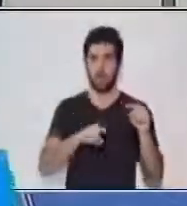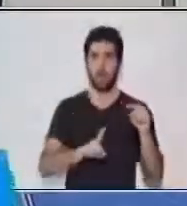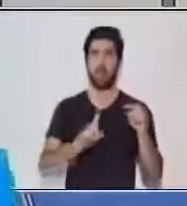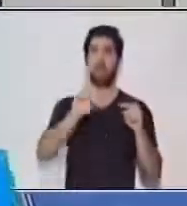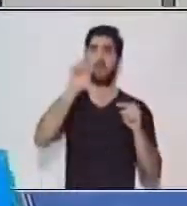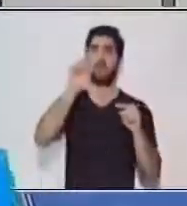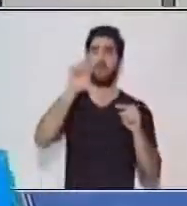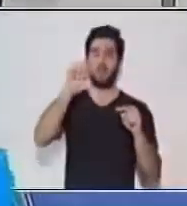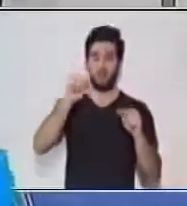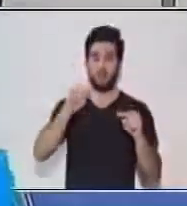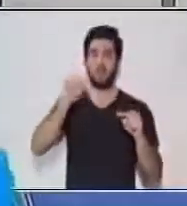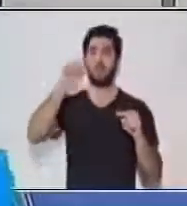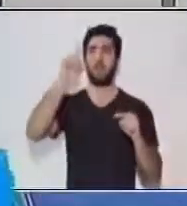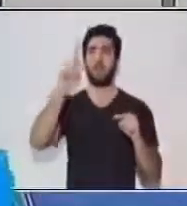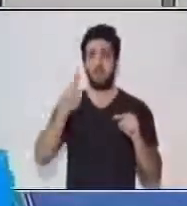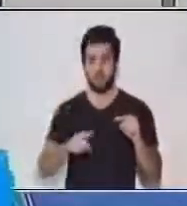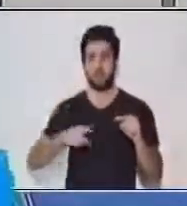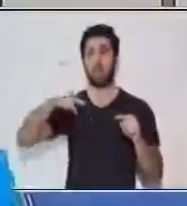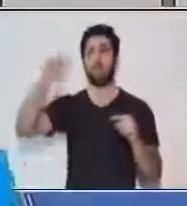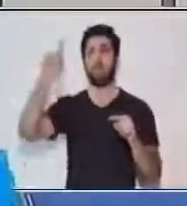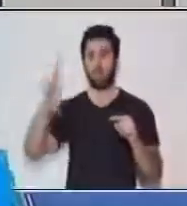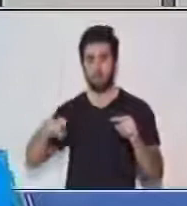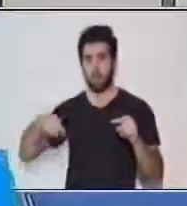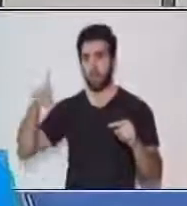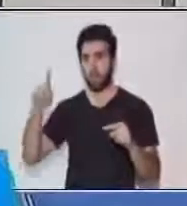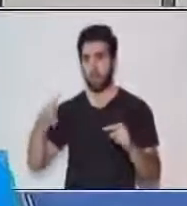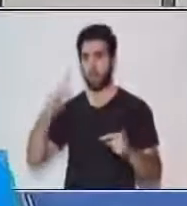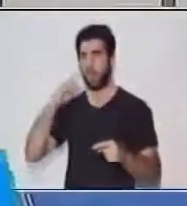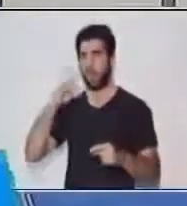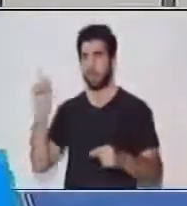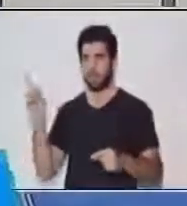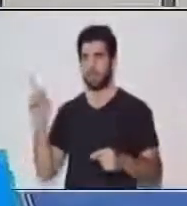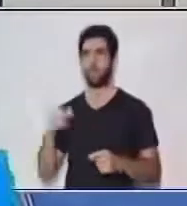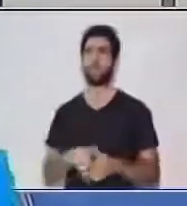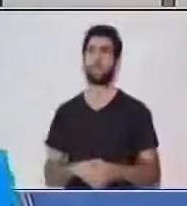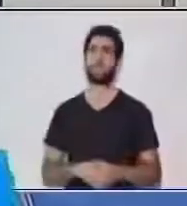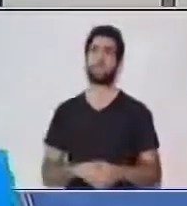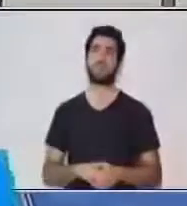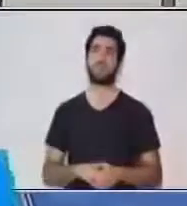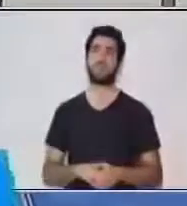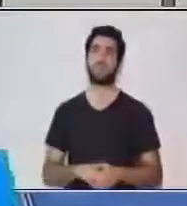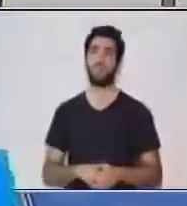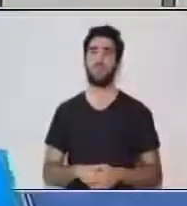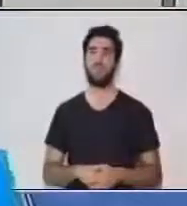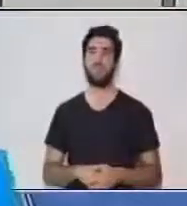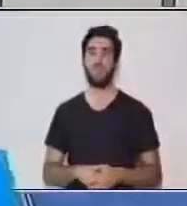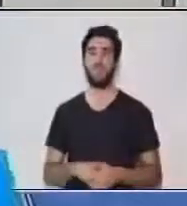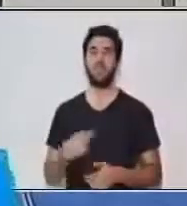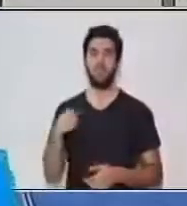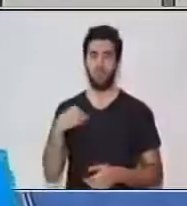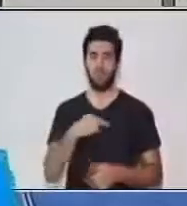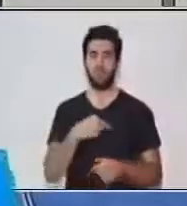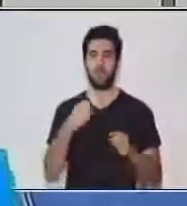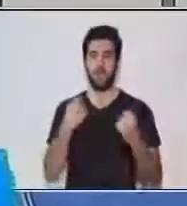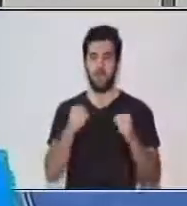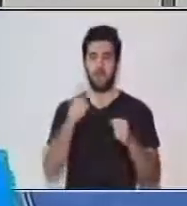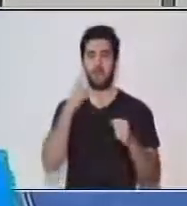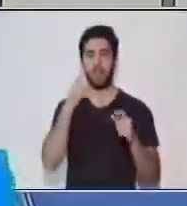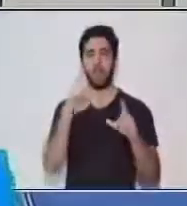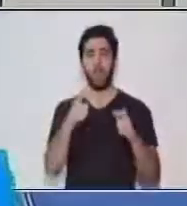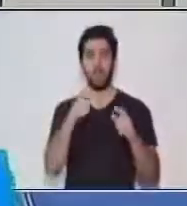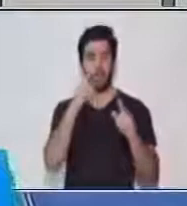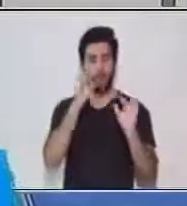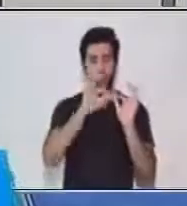ahora sube. Hagamos una gráfica de distancia, velocidad y